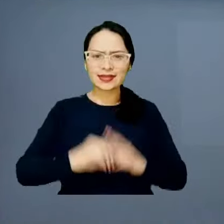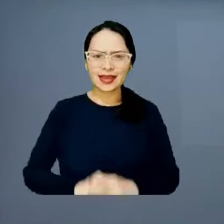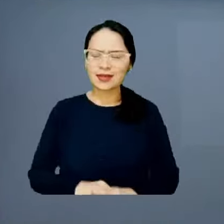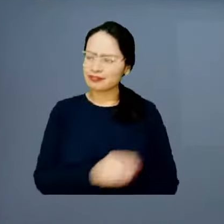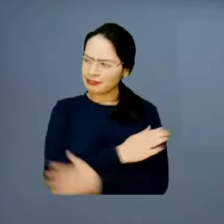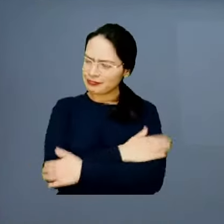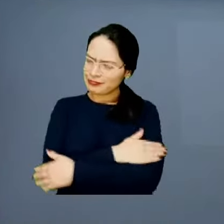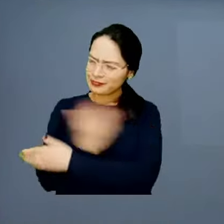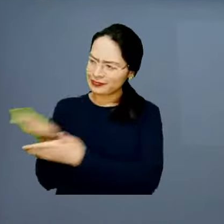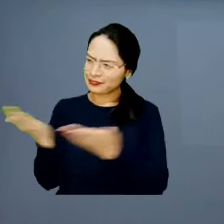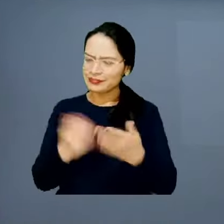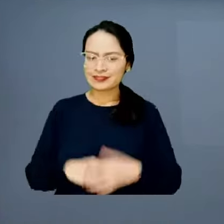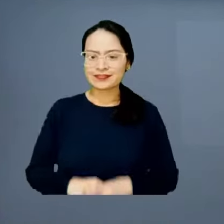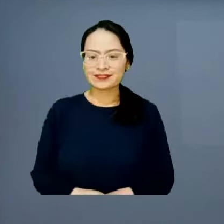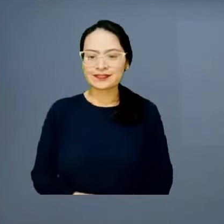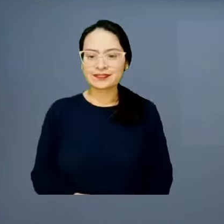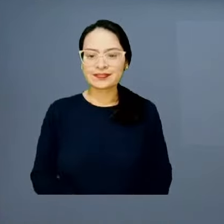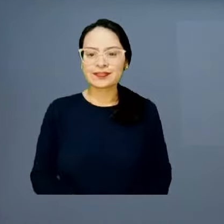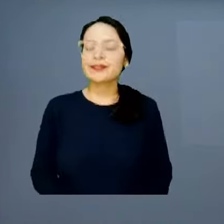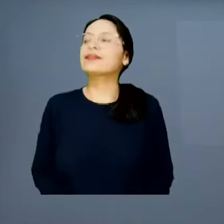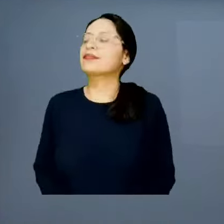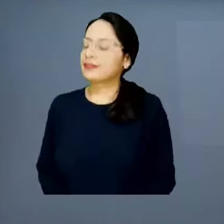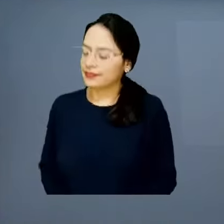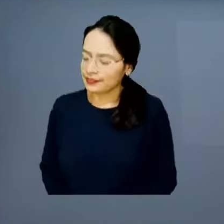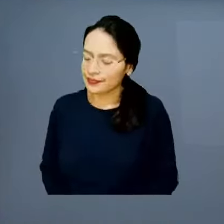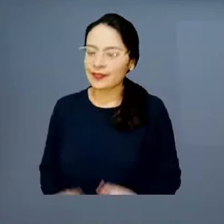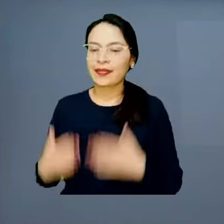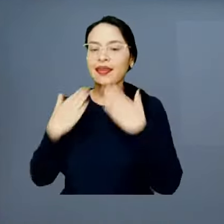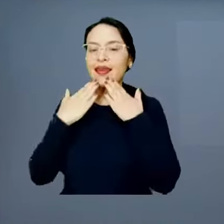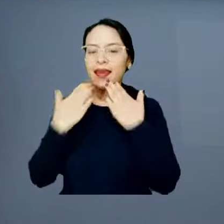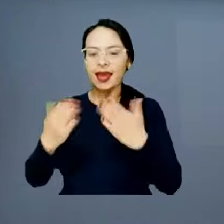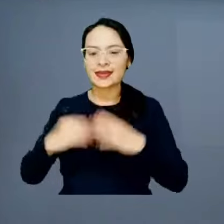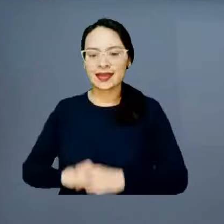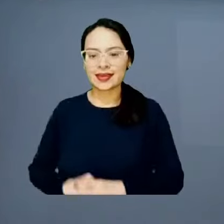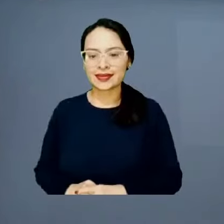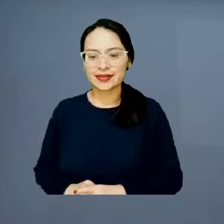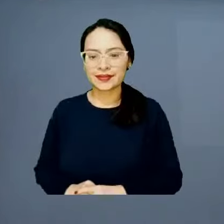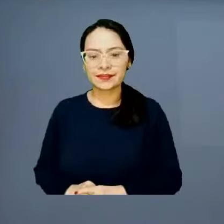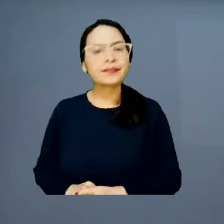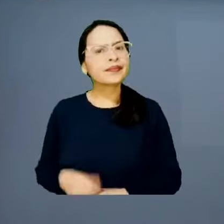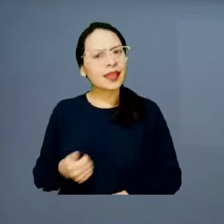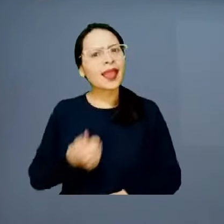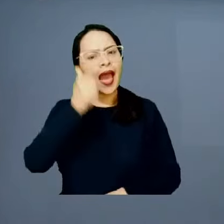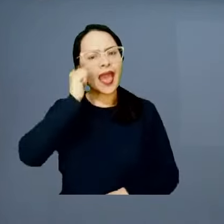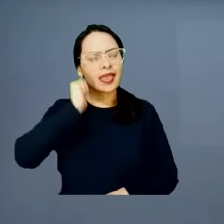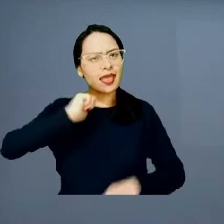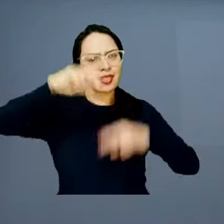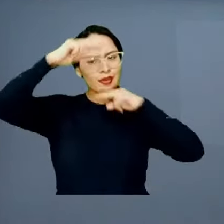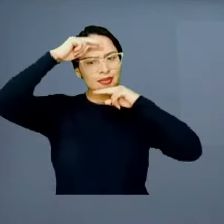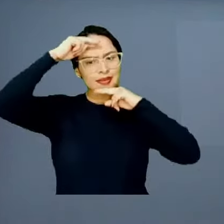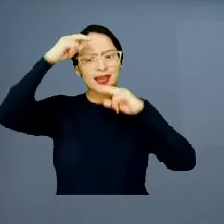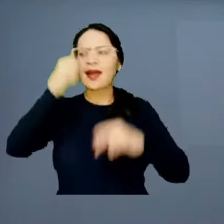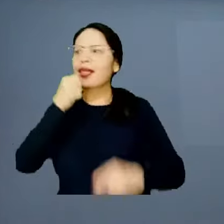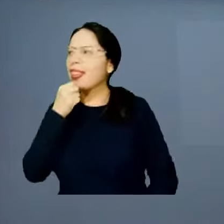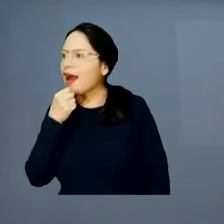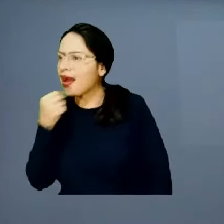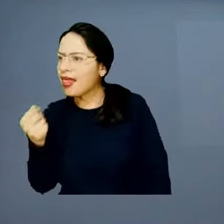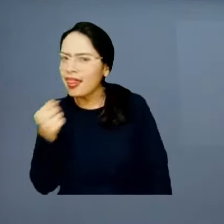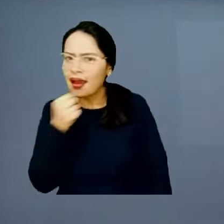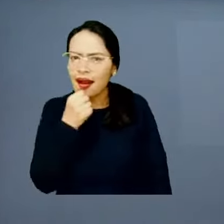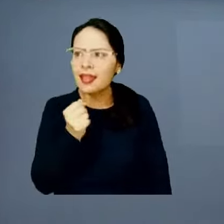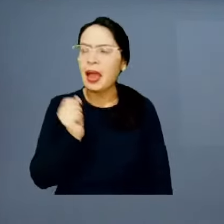amigos de Unción Televisión, un saludo cordial. Se está hablando con los medios, tiempos. Porque ayer entendemos que algunos medios decían que todavía no daba declaraciones. Pero no, hoy lo por tenemos